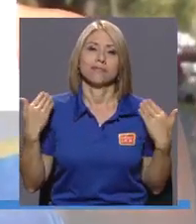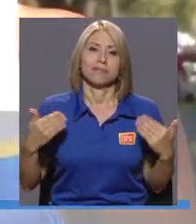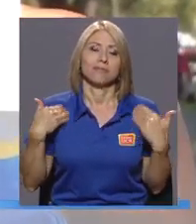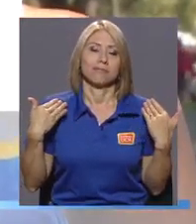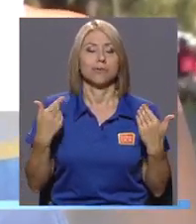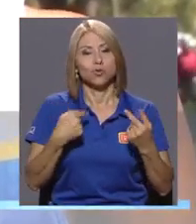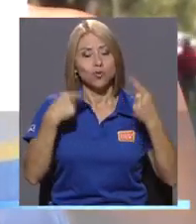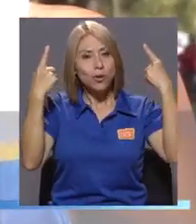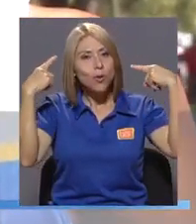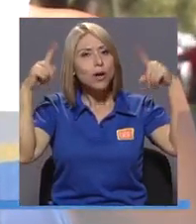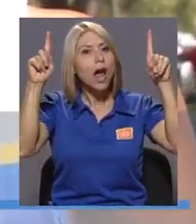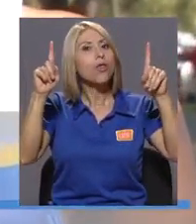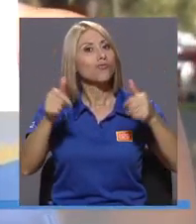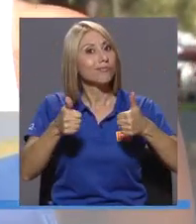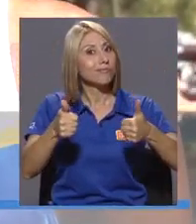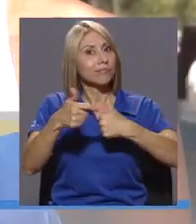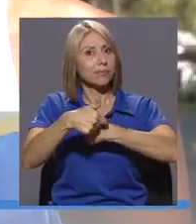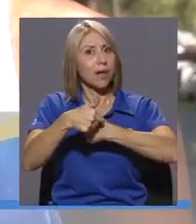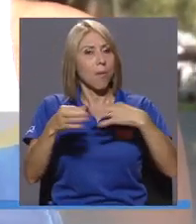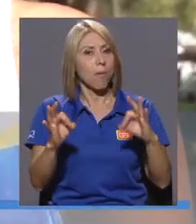he logrado hacer un buen tiempo.